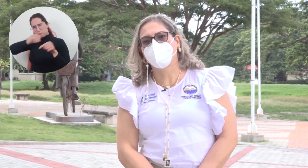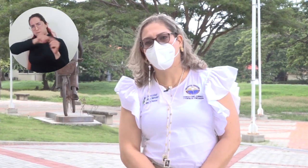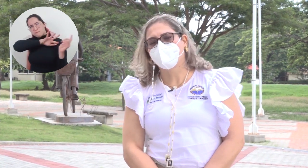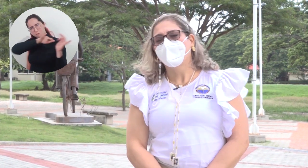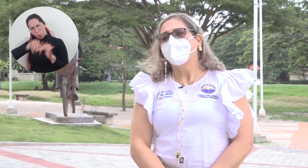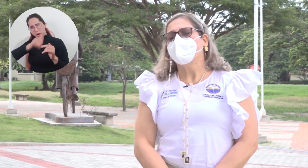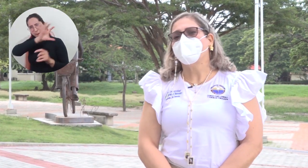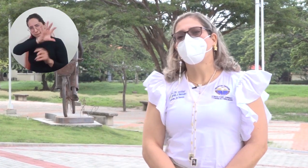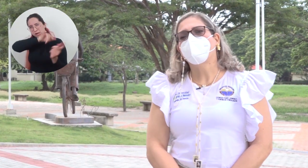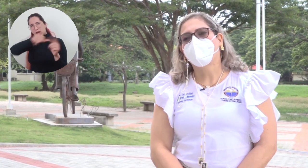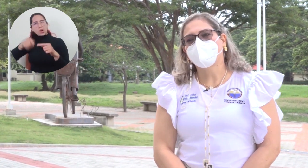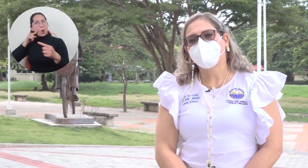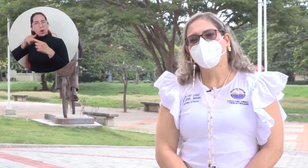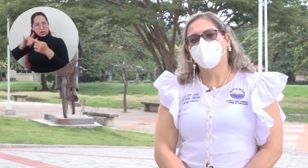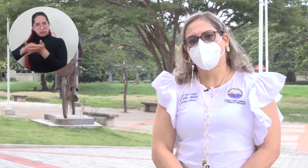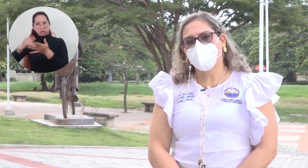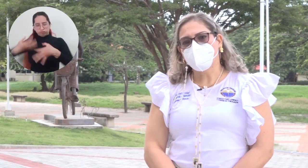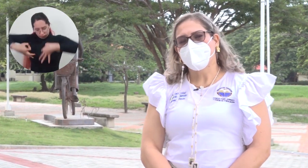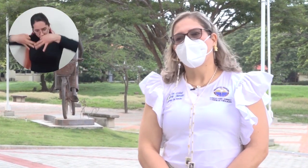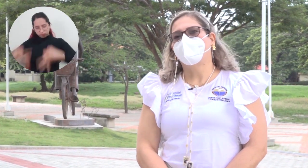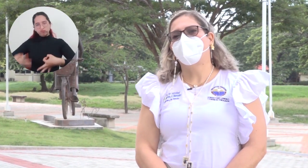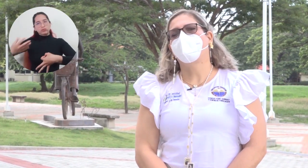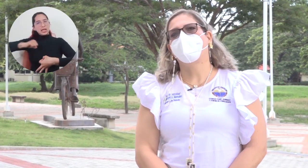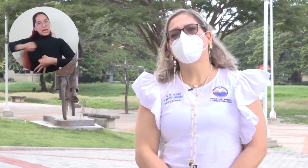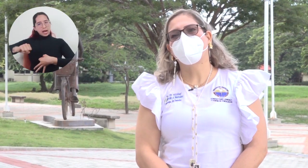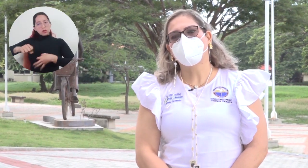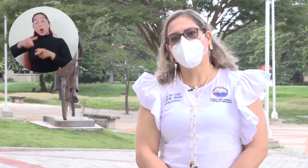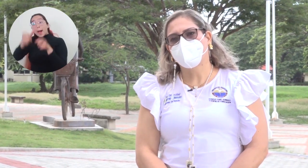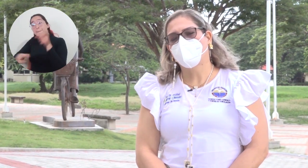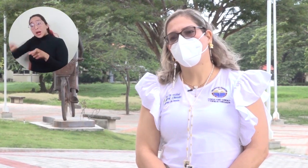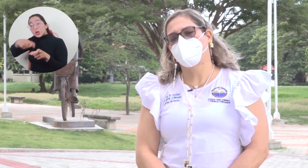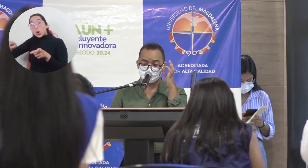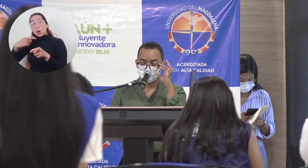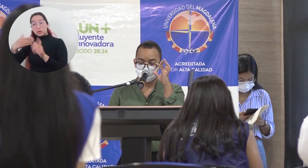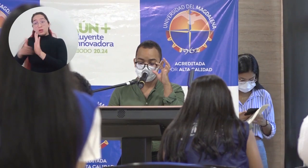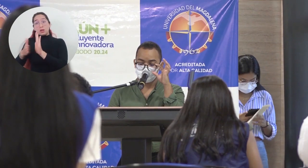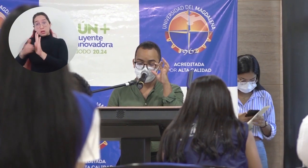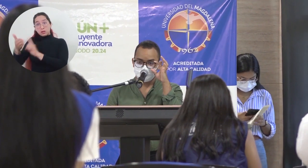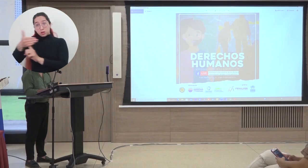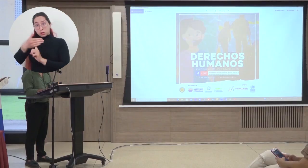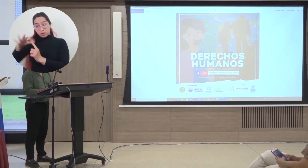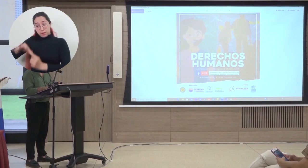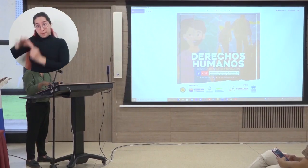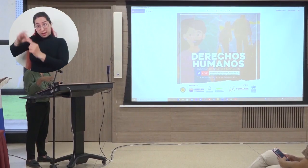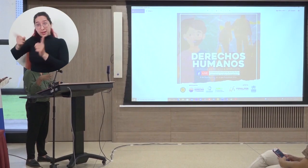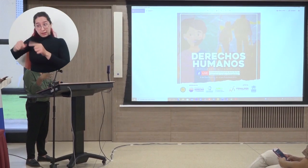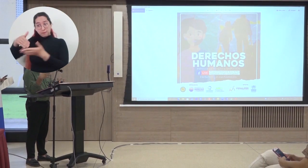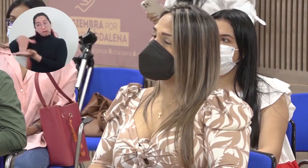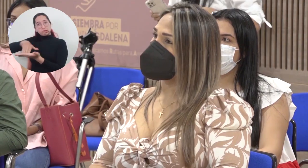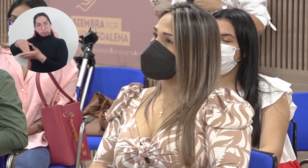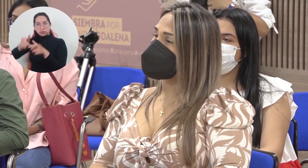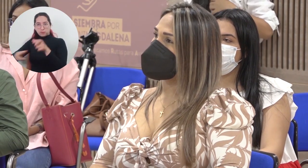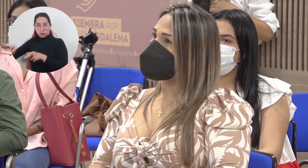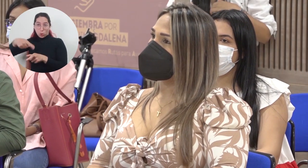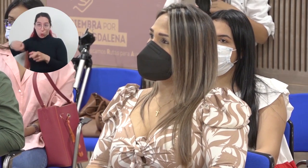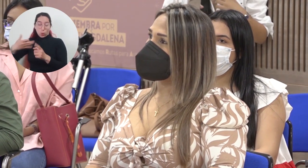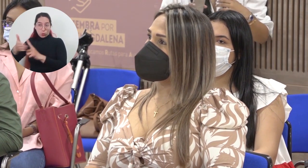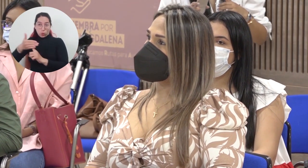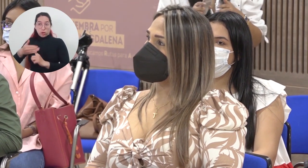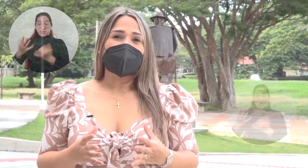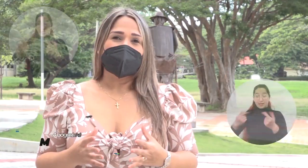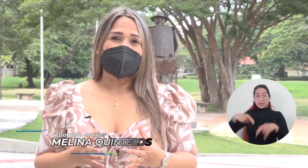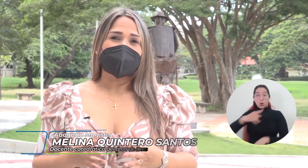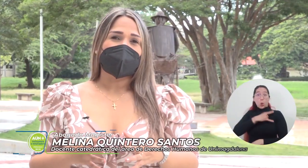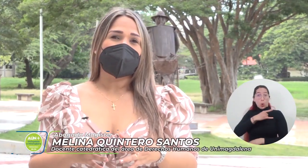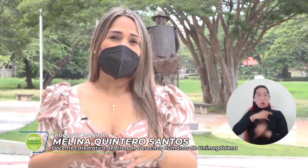es continuar siendo garantes de derechos de las personas con especial protección constitucional y que son vulnerables. La